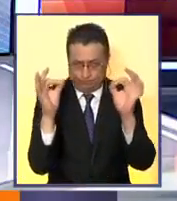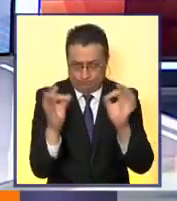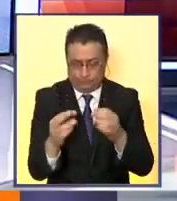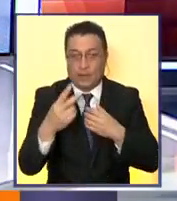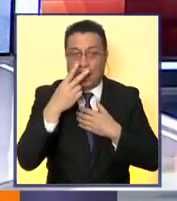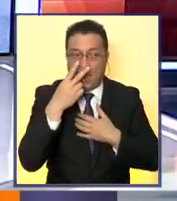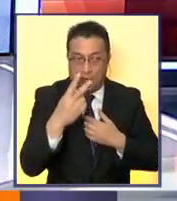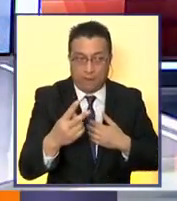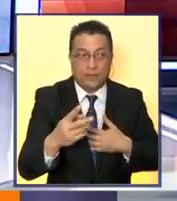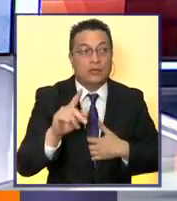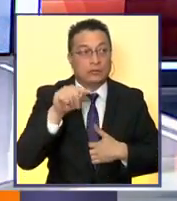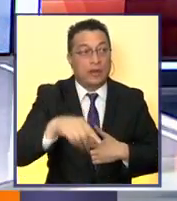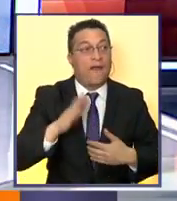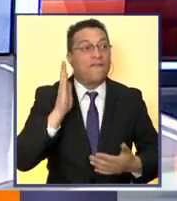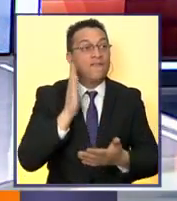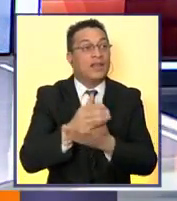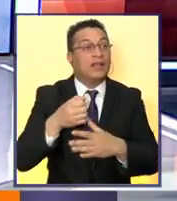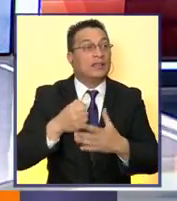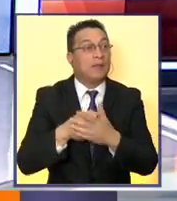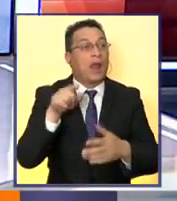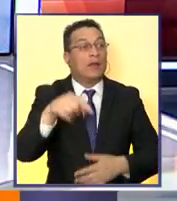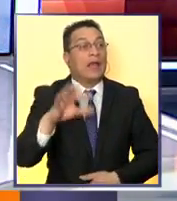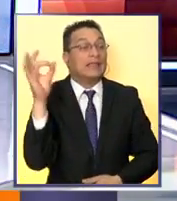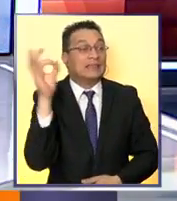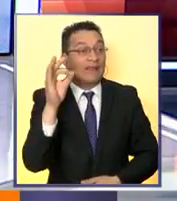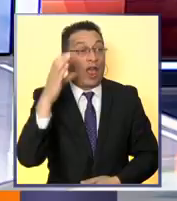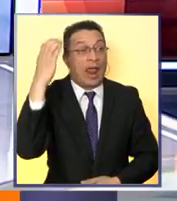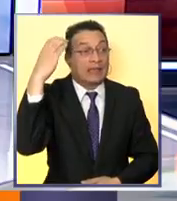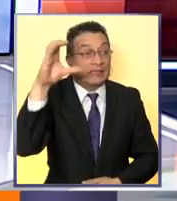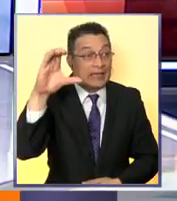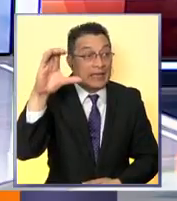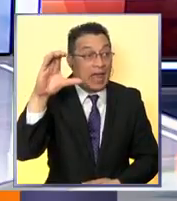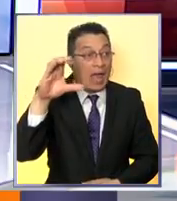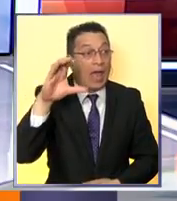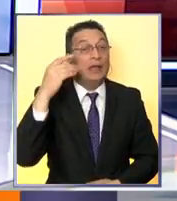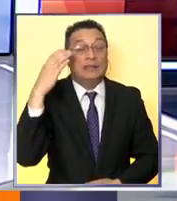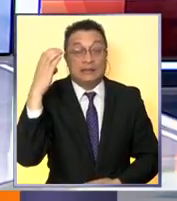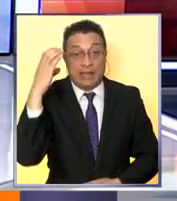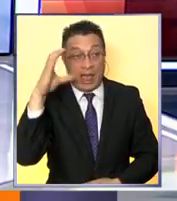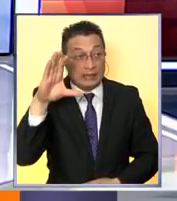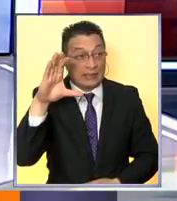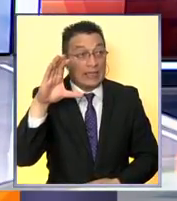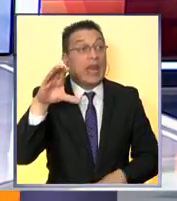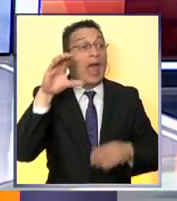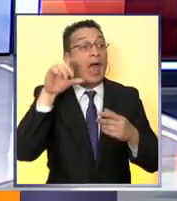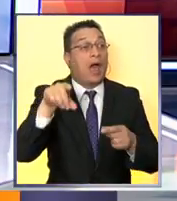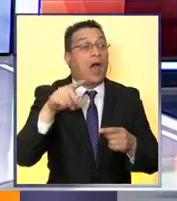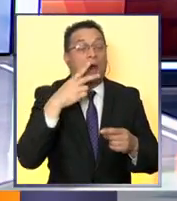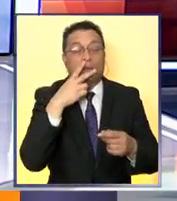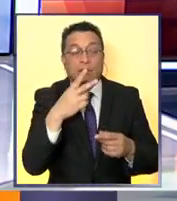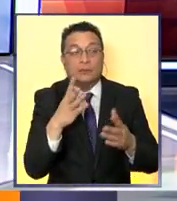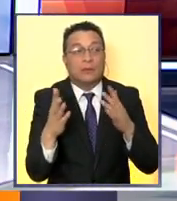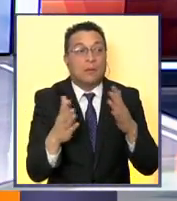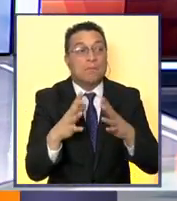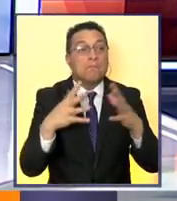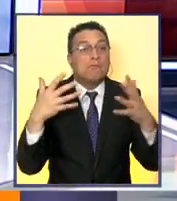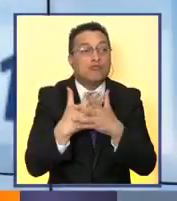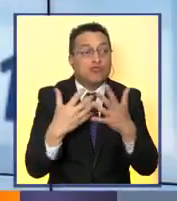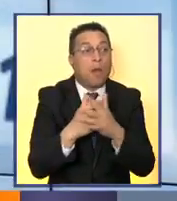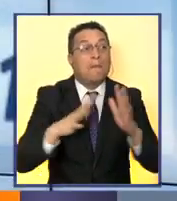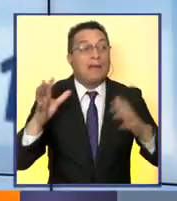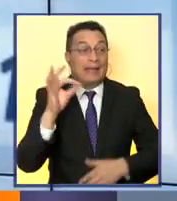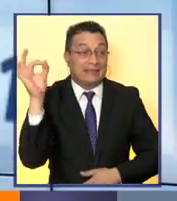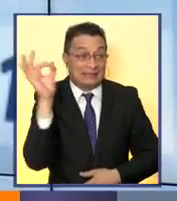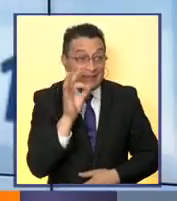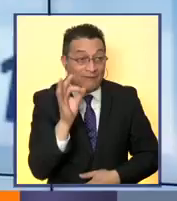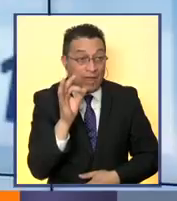los pronósticos para este fin de semana, partiendo por el día sábado en La Serena. Si queremos ver en la parte como con más nubosidad, el día sábado